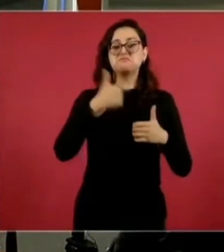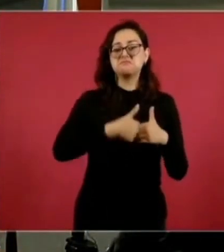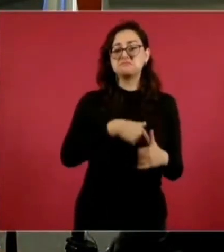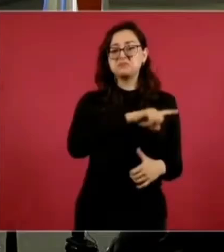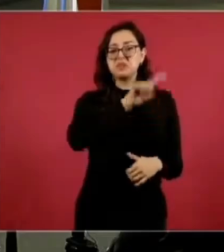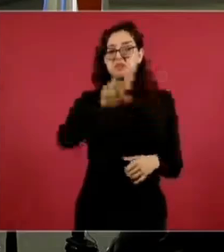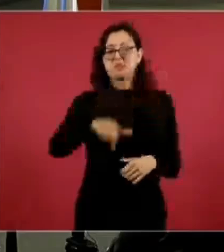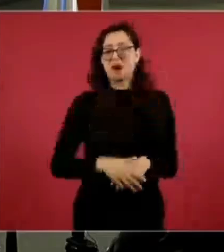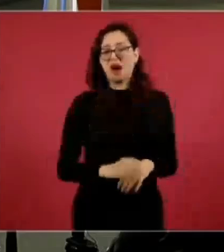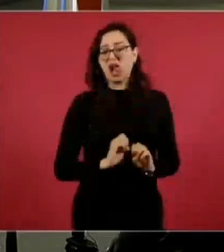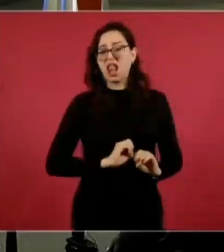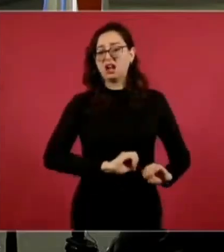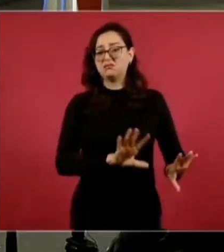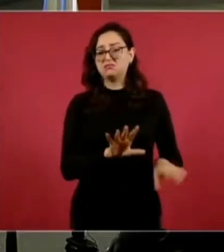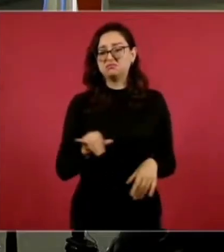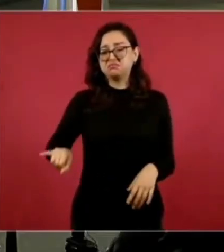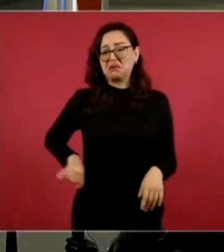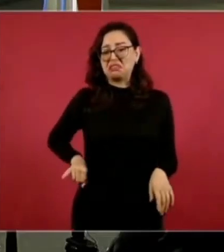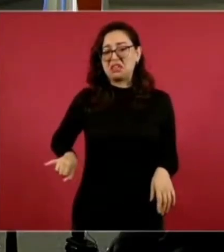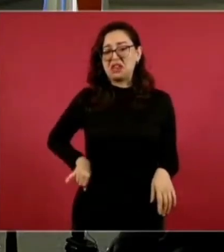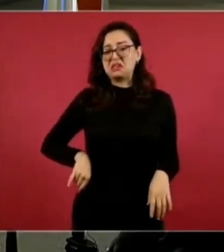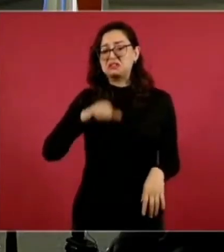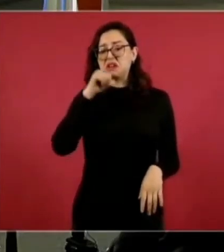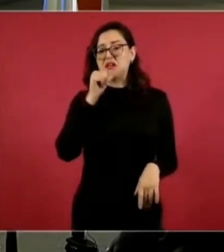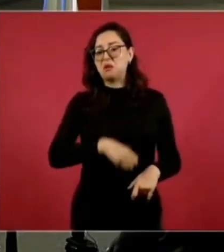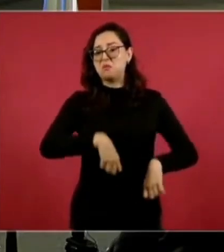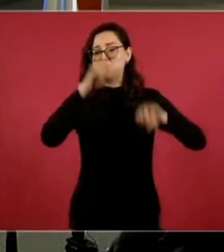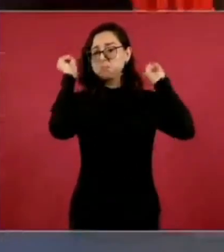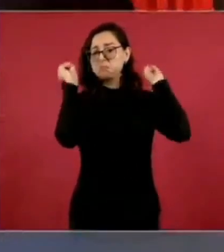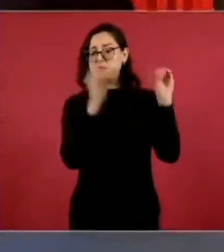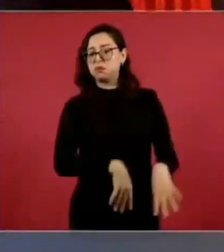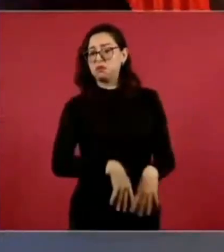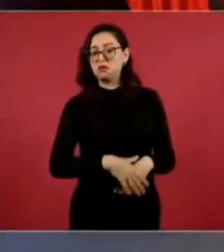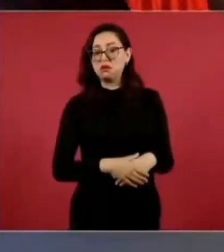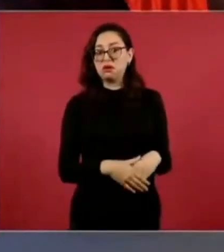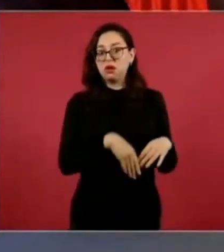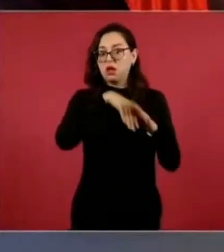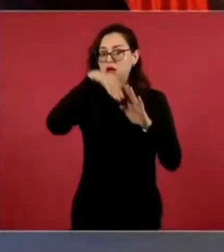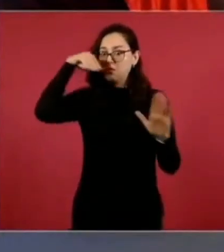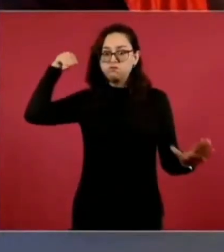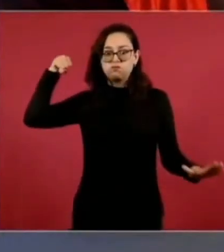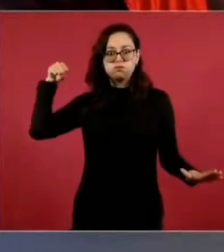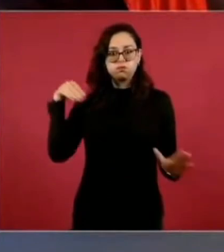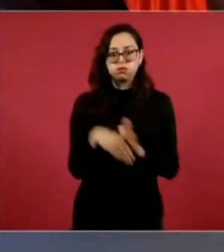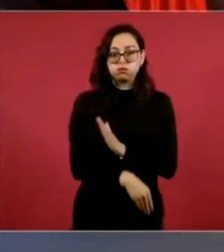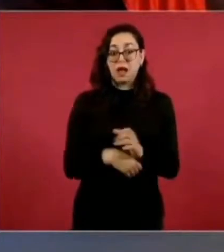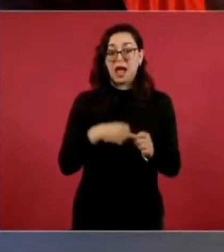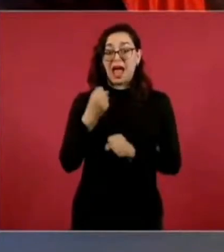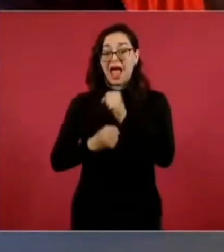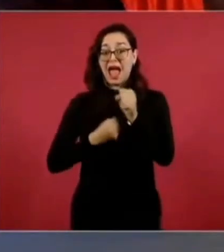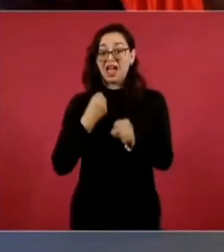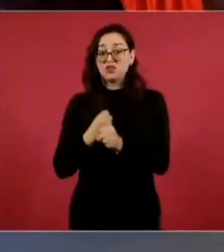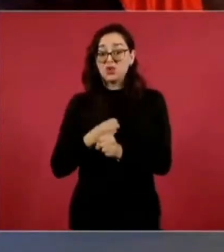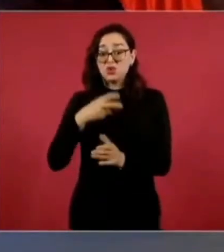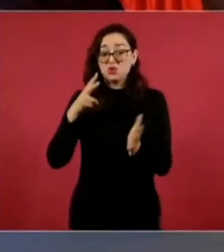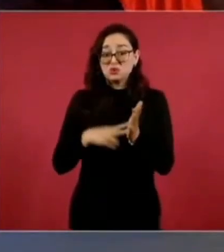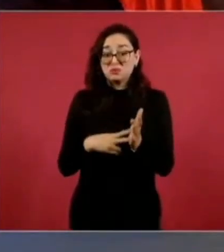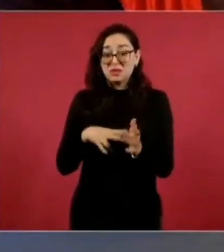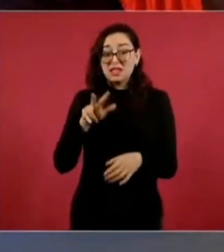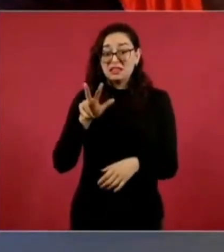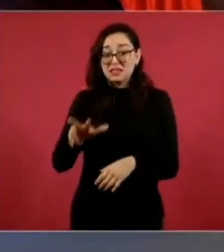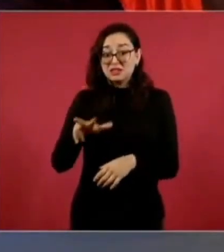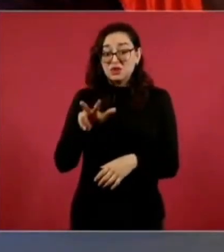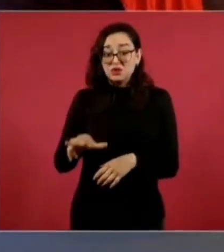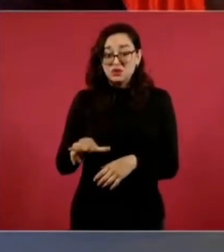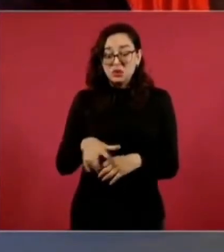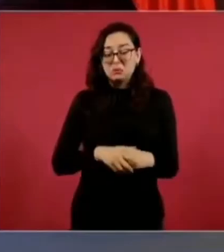fue reduciendo este proceso, de manera que en el 2018 511.000